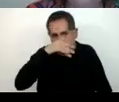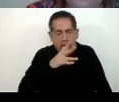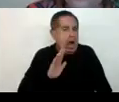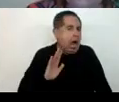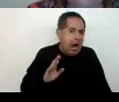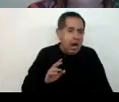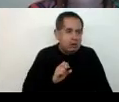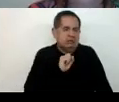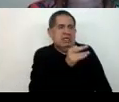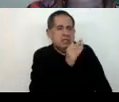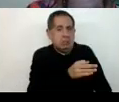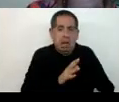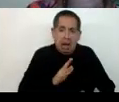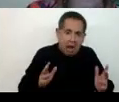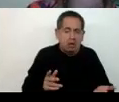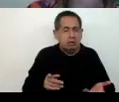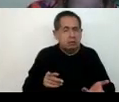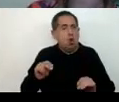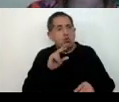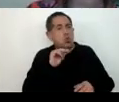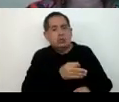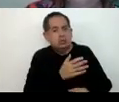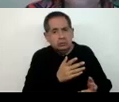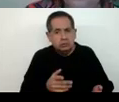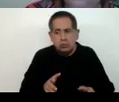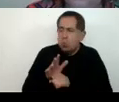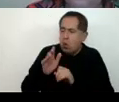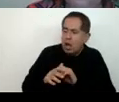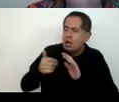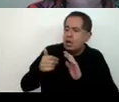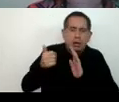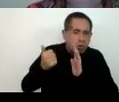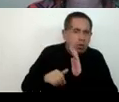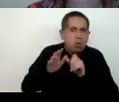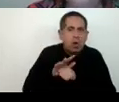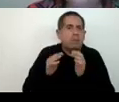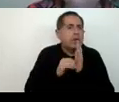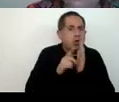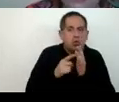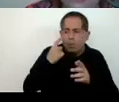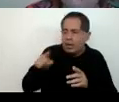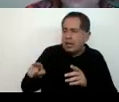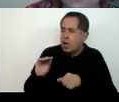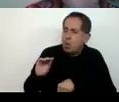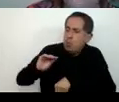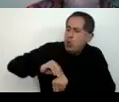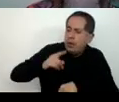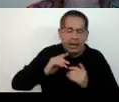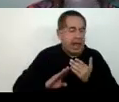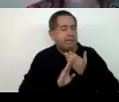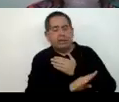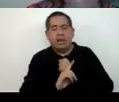no quirúrgico, qué tipo de método anticonceptivo, de por qué vía se va a aplicar, ya